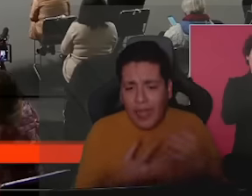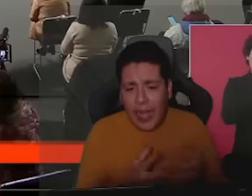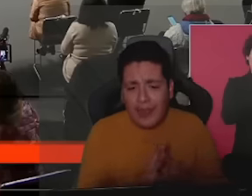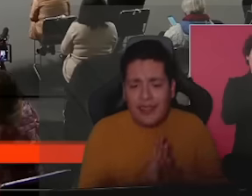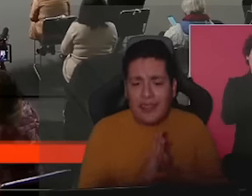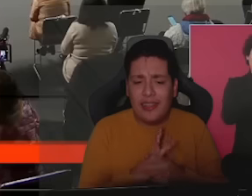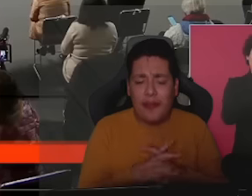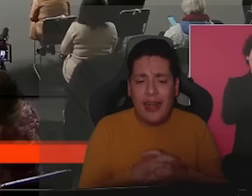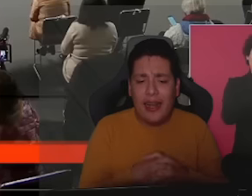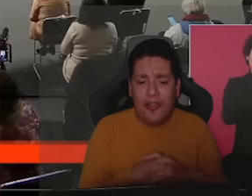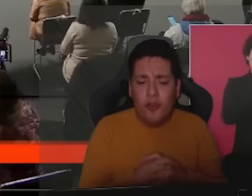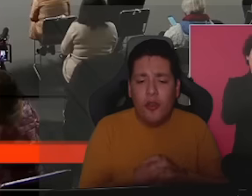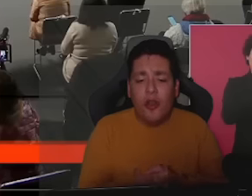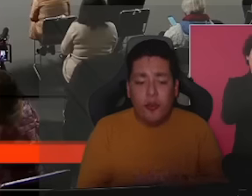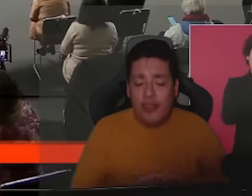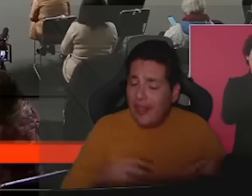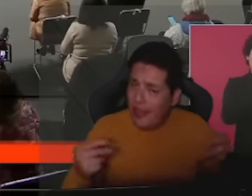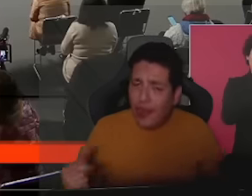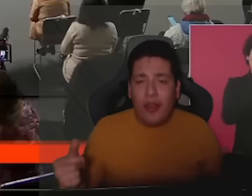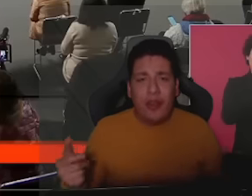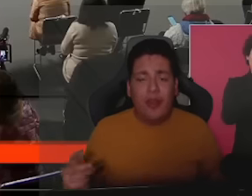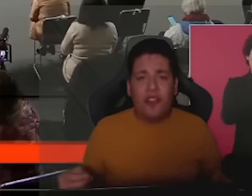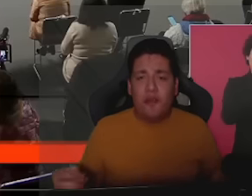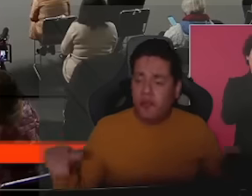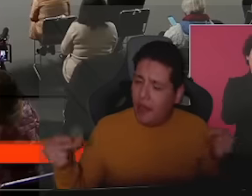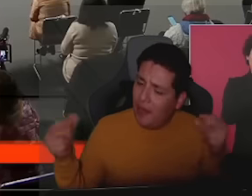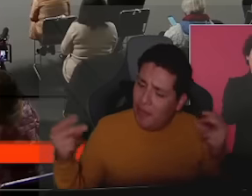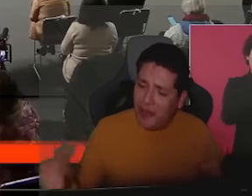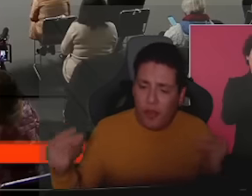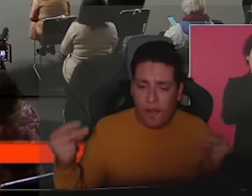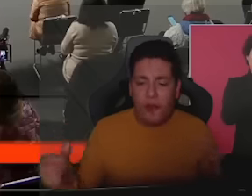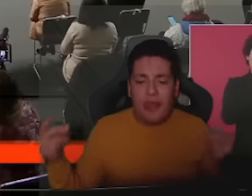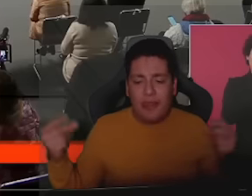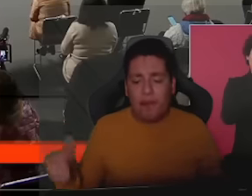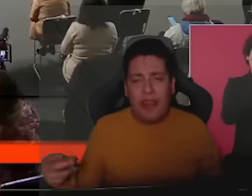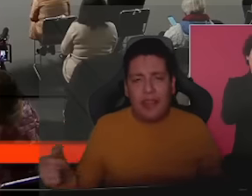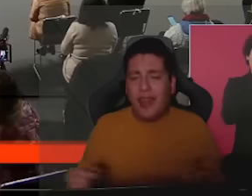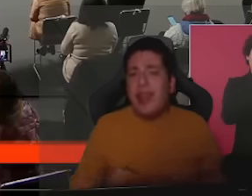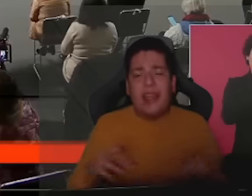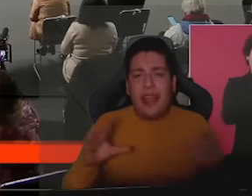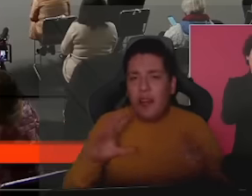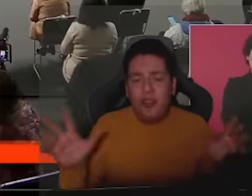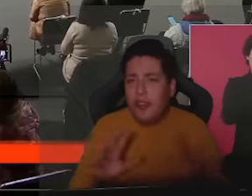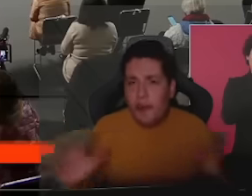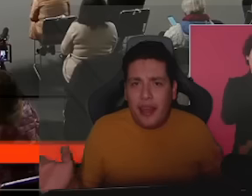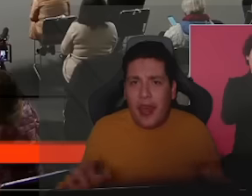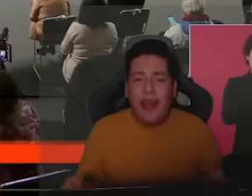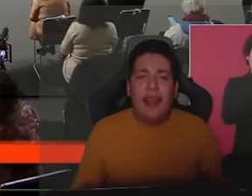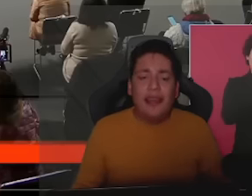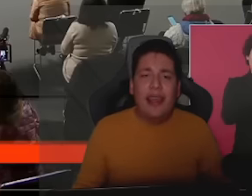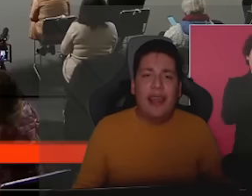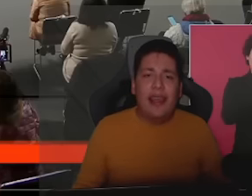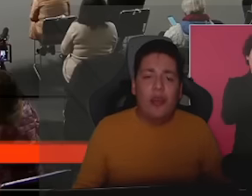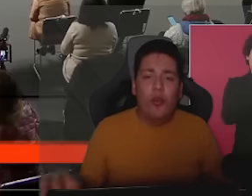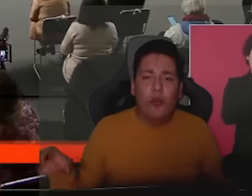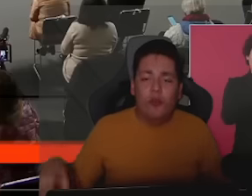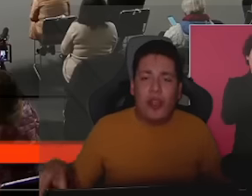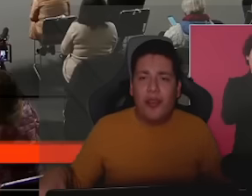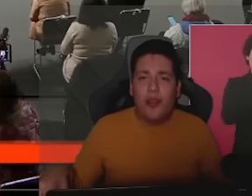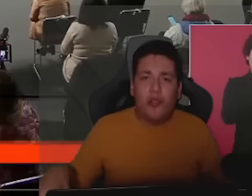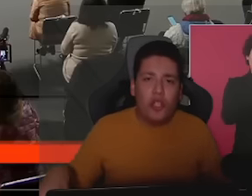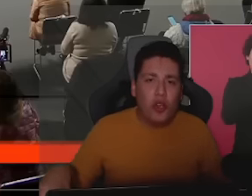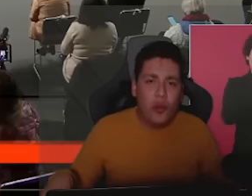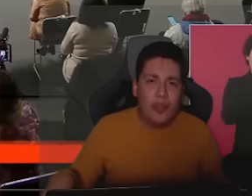antes de terminar el año pues le dijo a Claudia sheman que era momento de ponerse pilas y que no se olvidara de